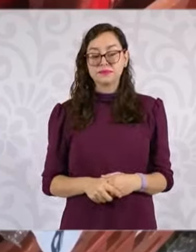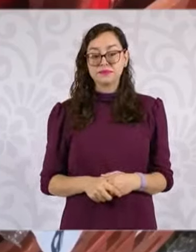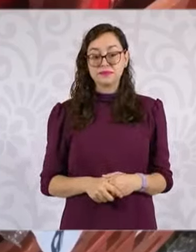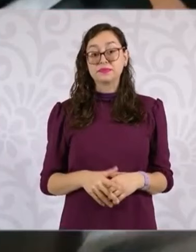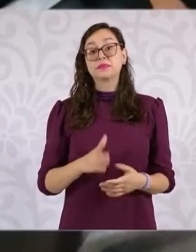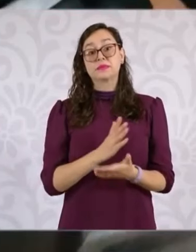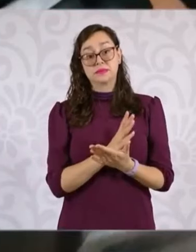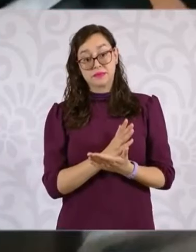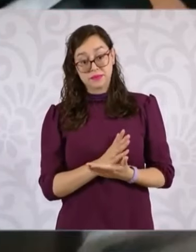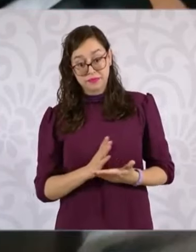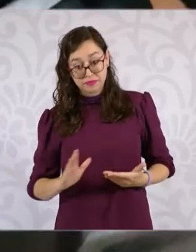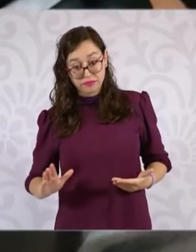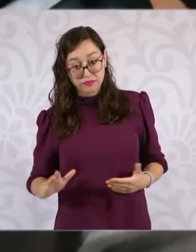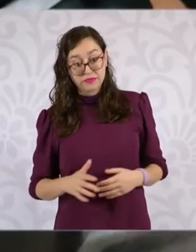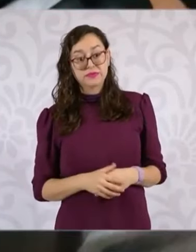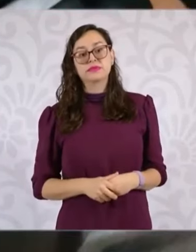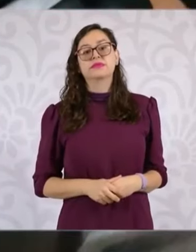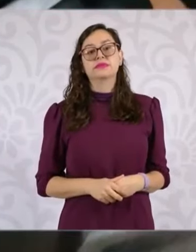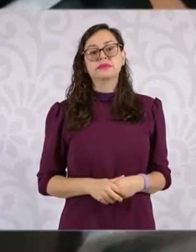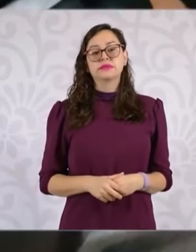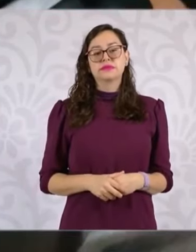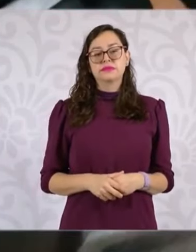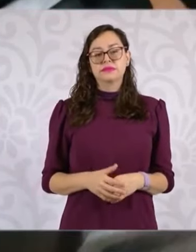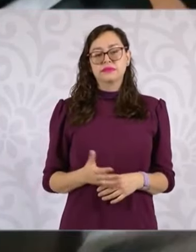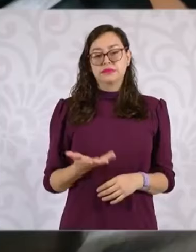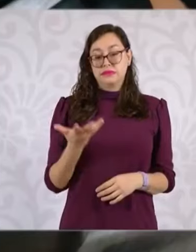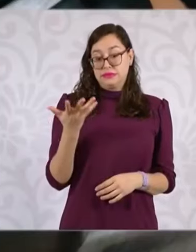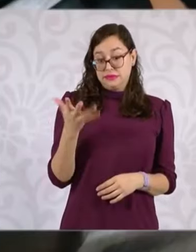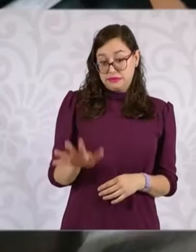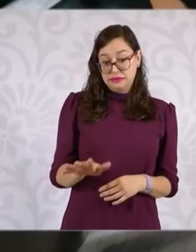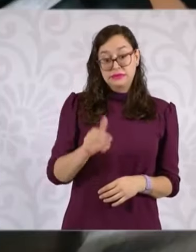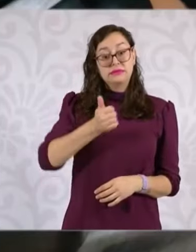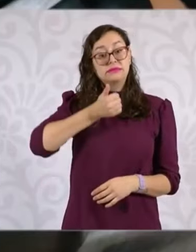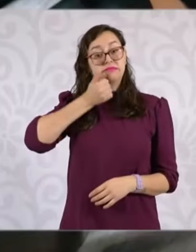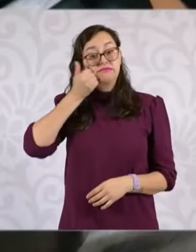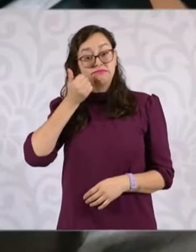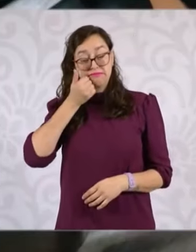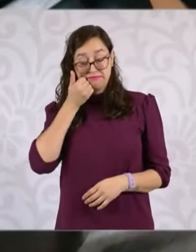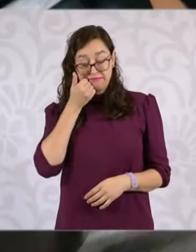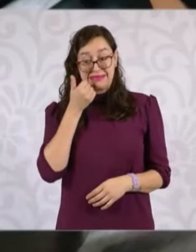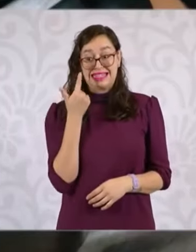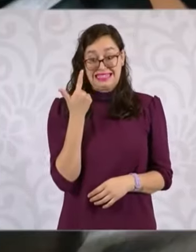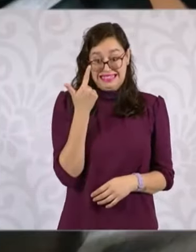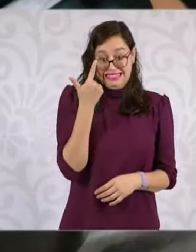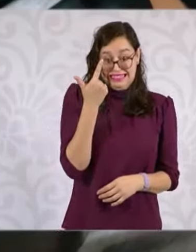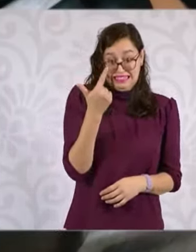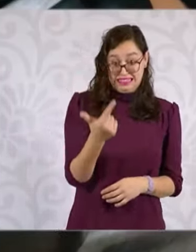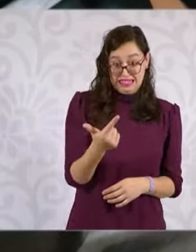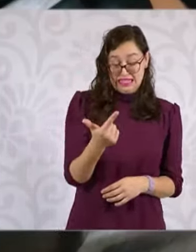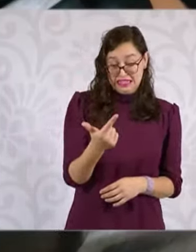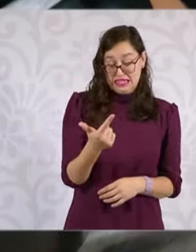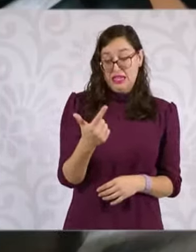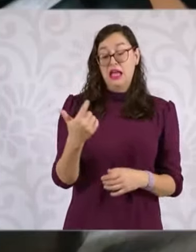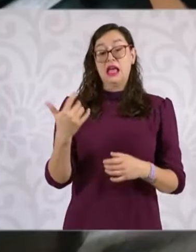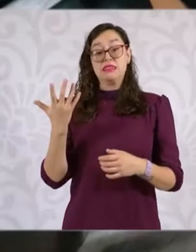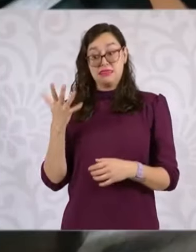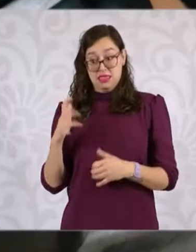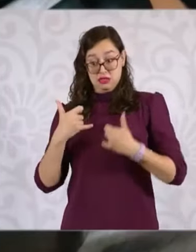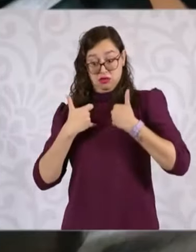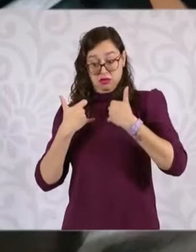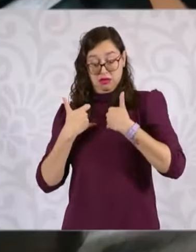Adicionalmente, 7 de cada 10 escolares y 5 de cada 10 adolescentes son